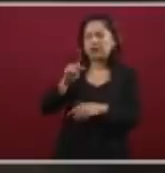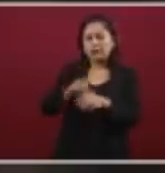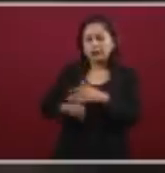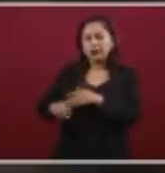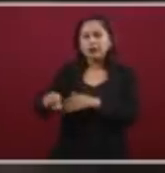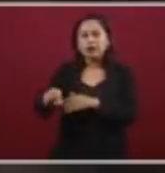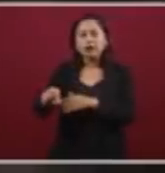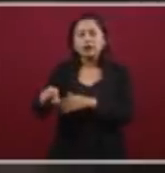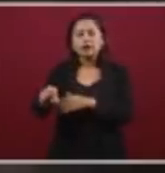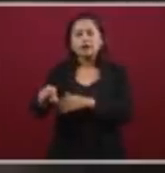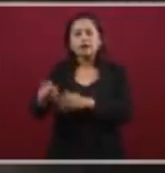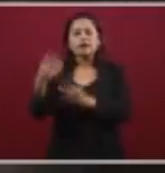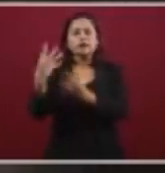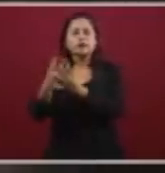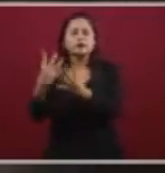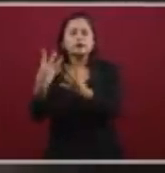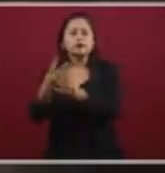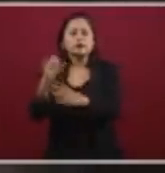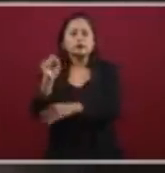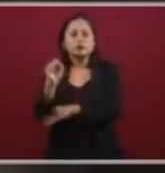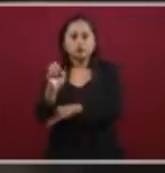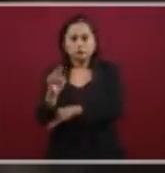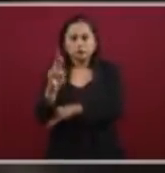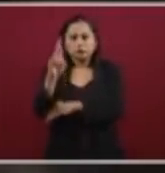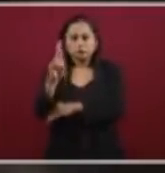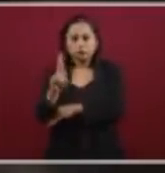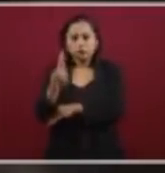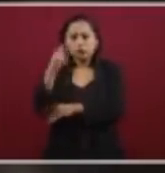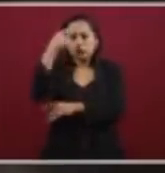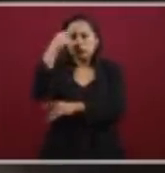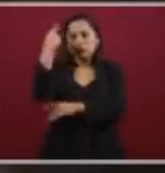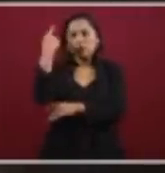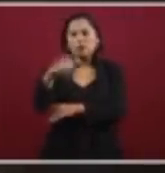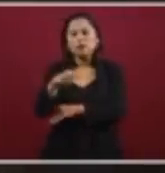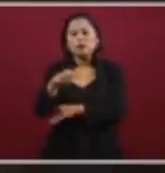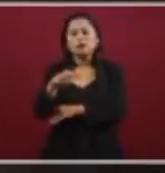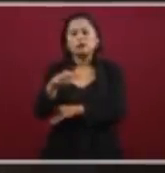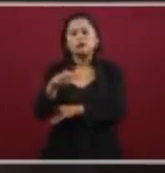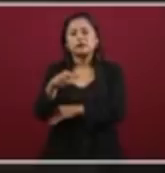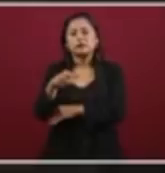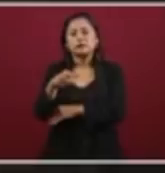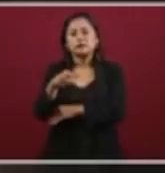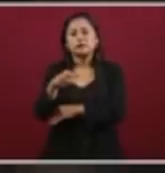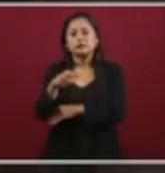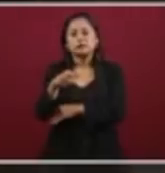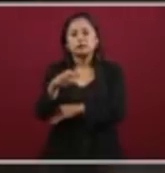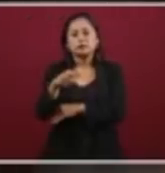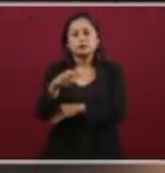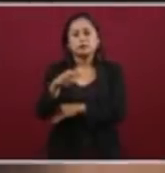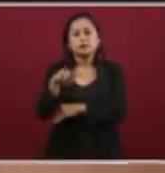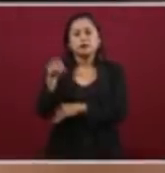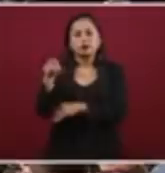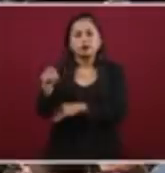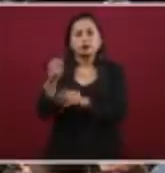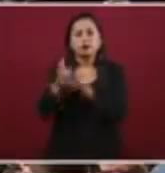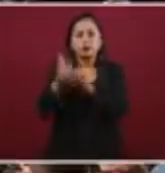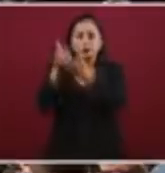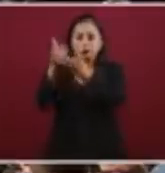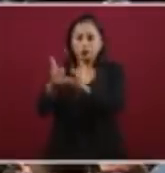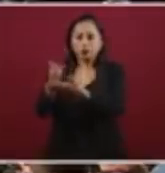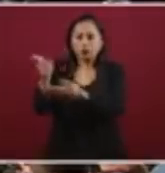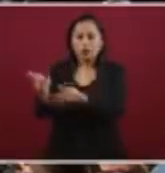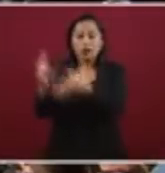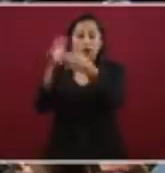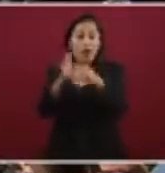tras ser transferido al reclusorio sur para intentar ejercer él este principio de oportunidad para que declara esto